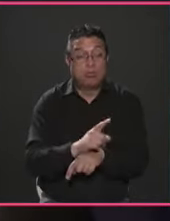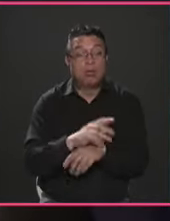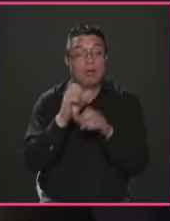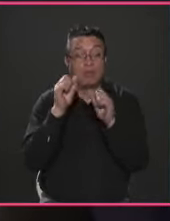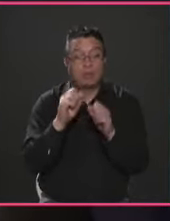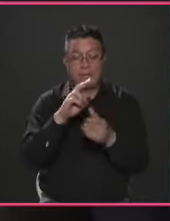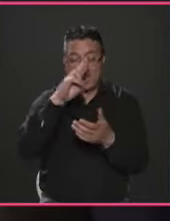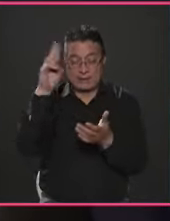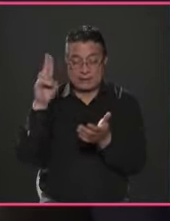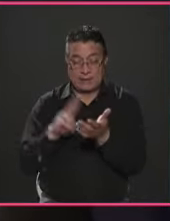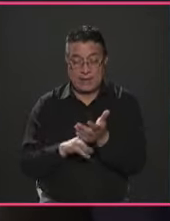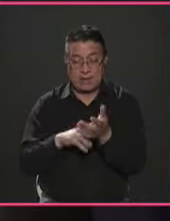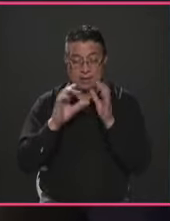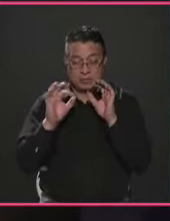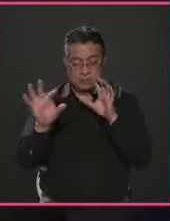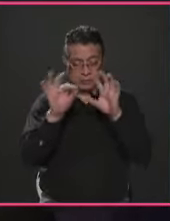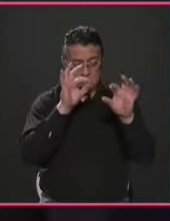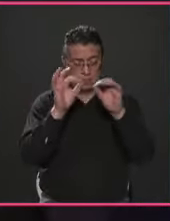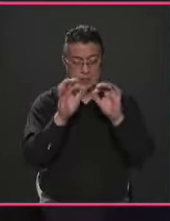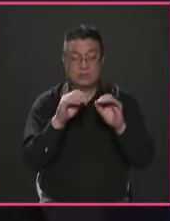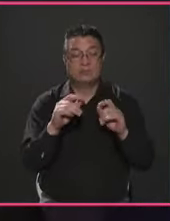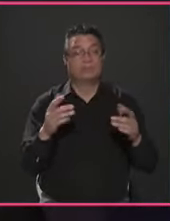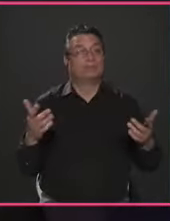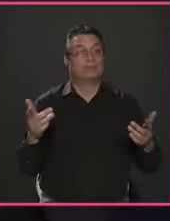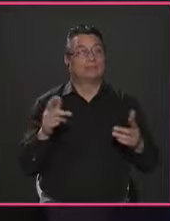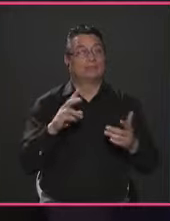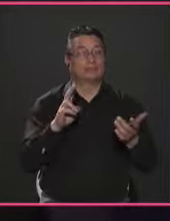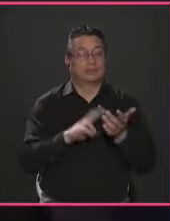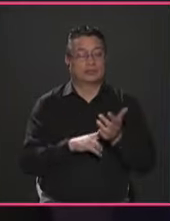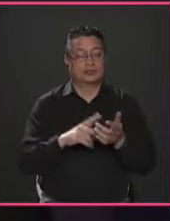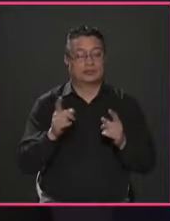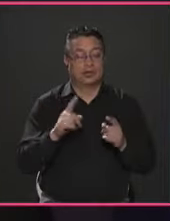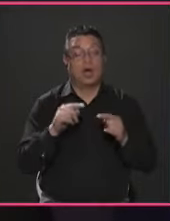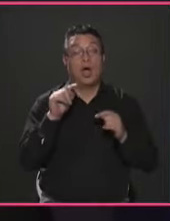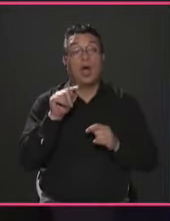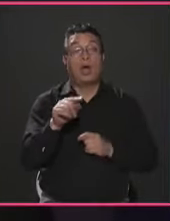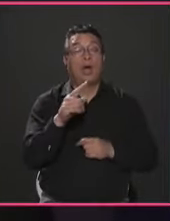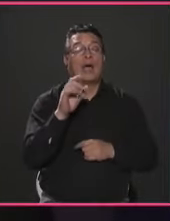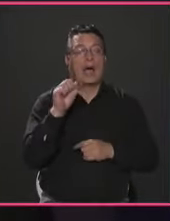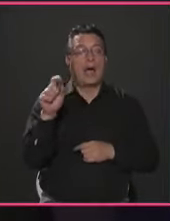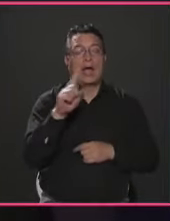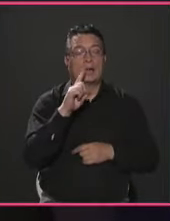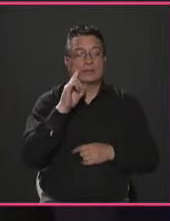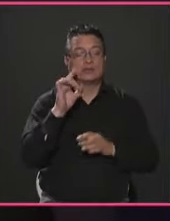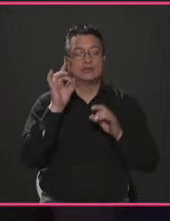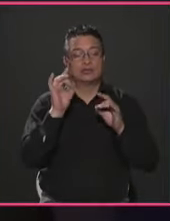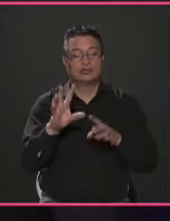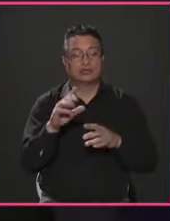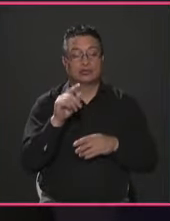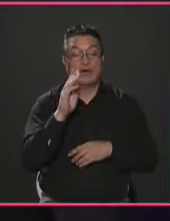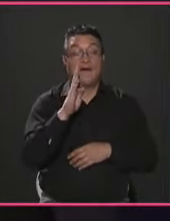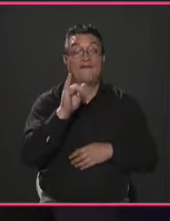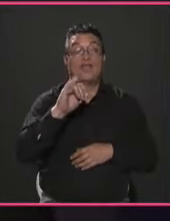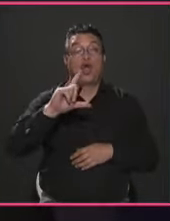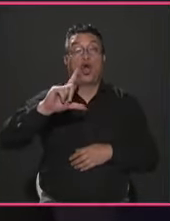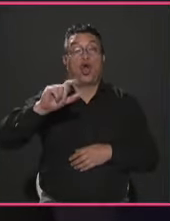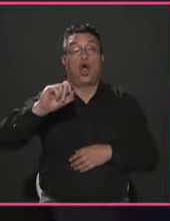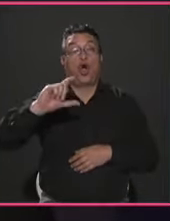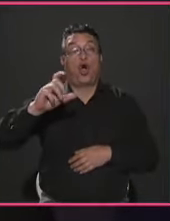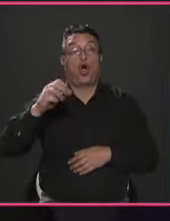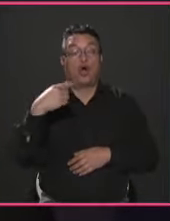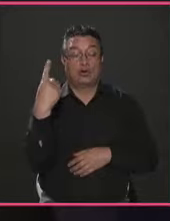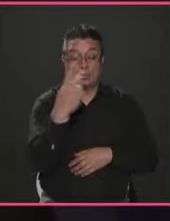fuera real correcto lo que hicimos pero fue así los biólogos